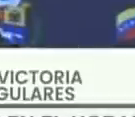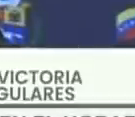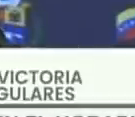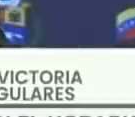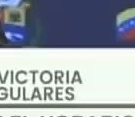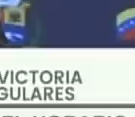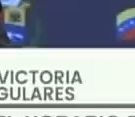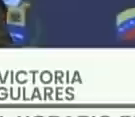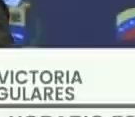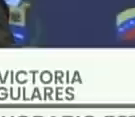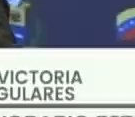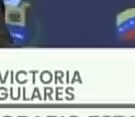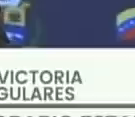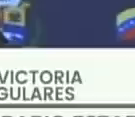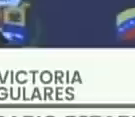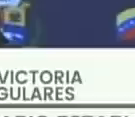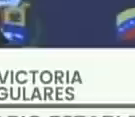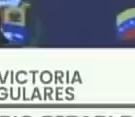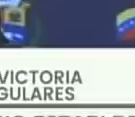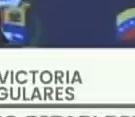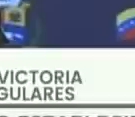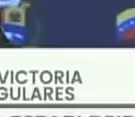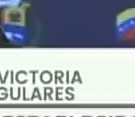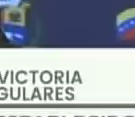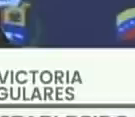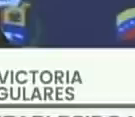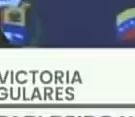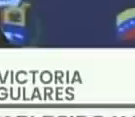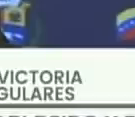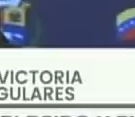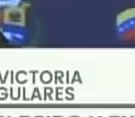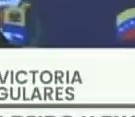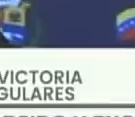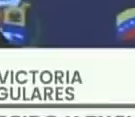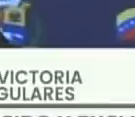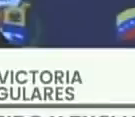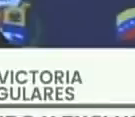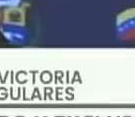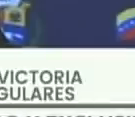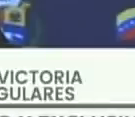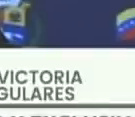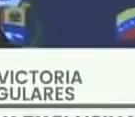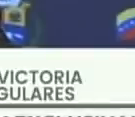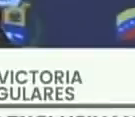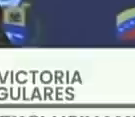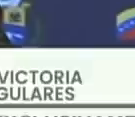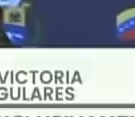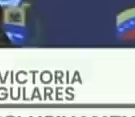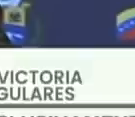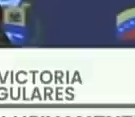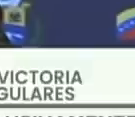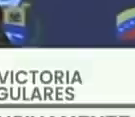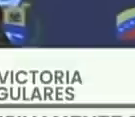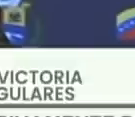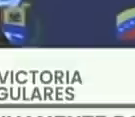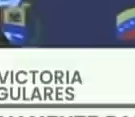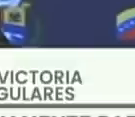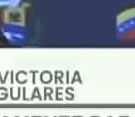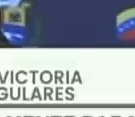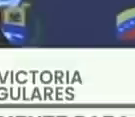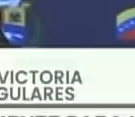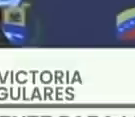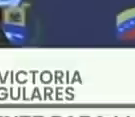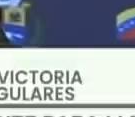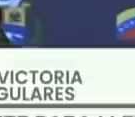se encauzó por unos acuerdos de paz. En el año 2015 se firmaron. Yo lo digo